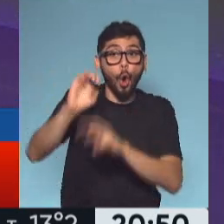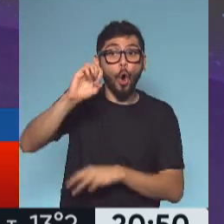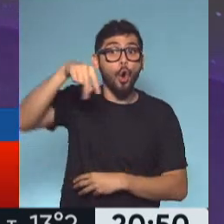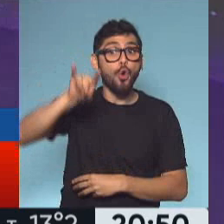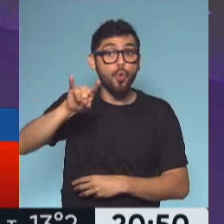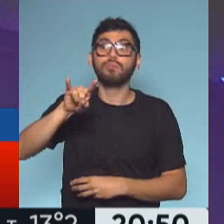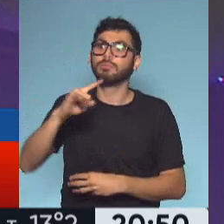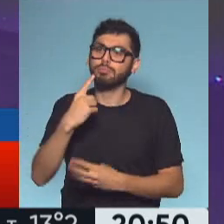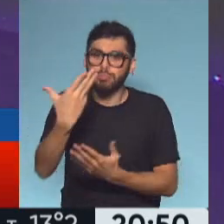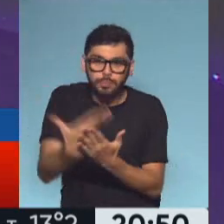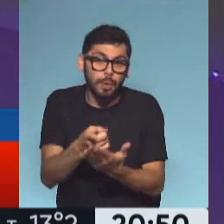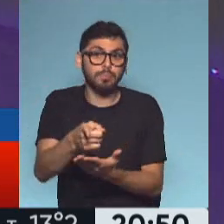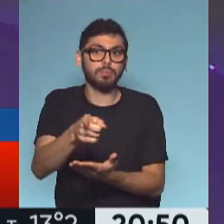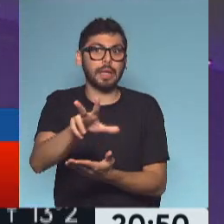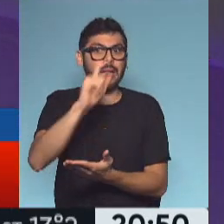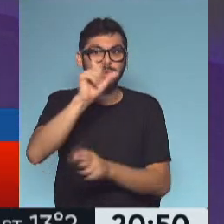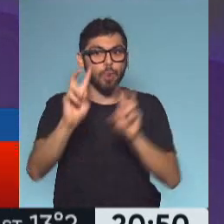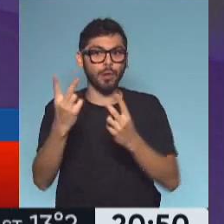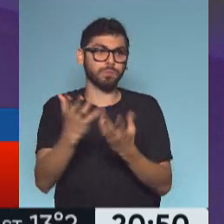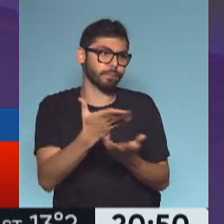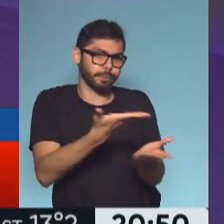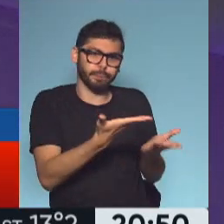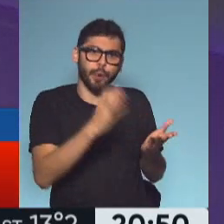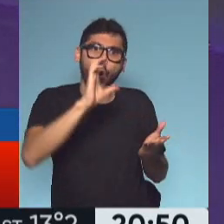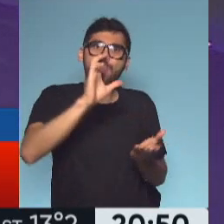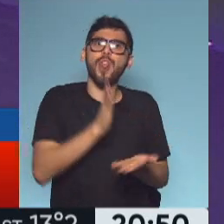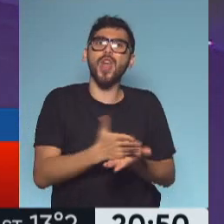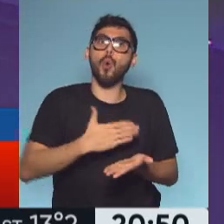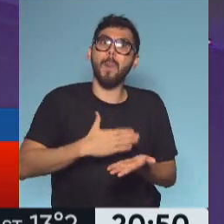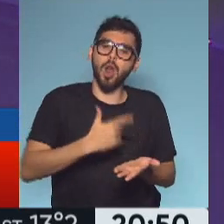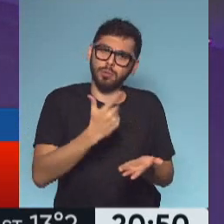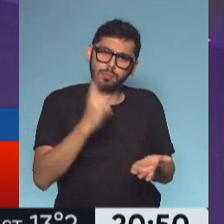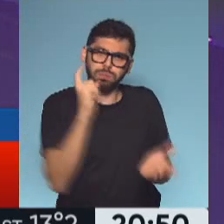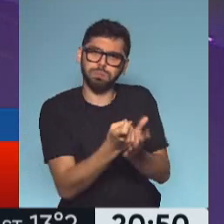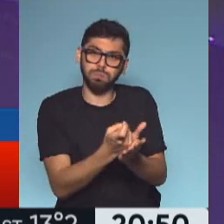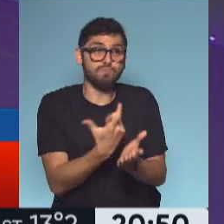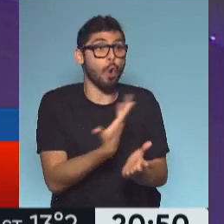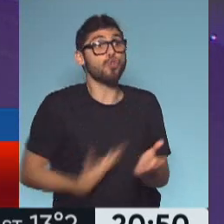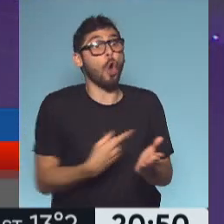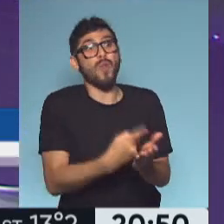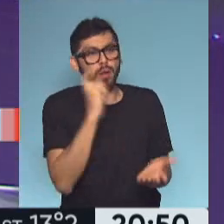una crítica a la violación en los derechos humanos en Colombia por parte del gobierno de Iván Duque. Gracias, Ayelén.